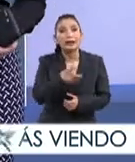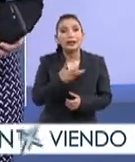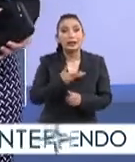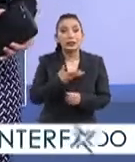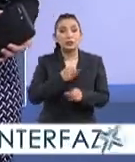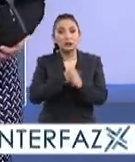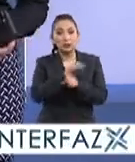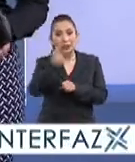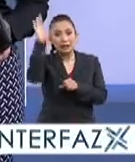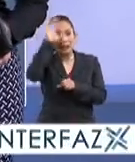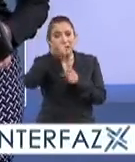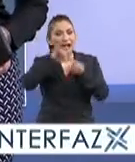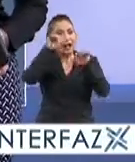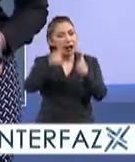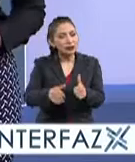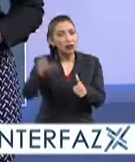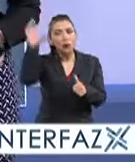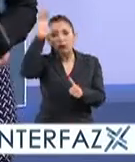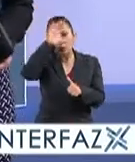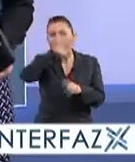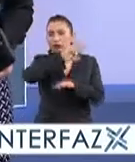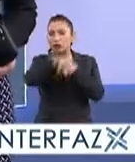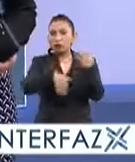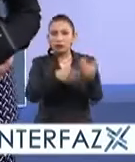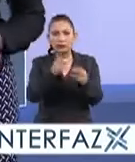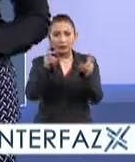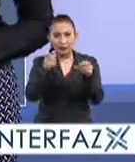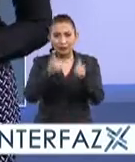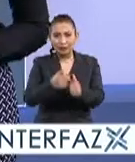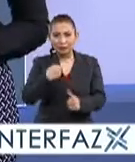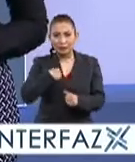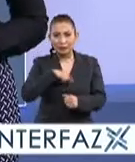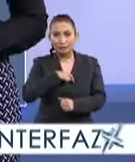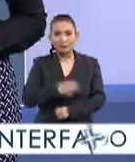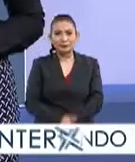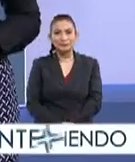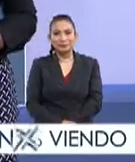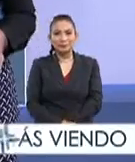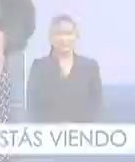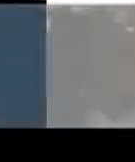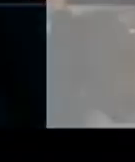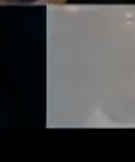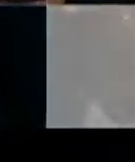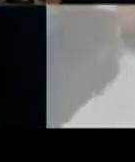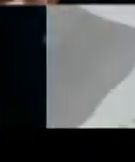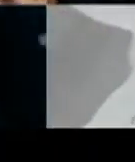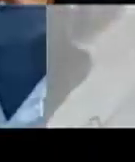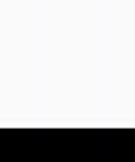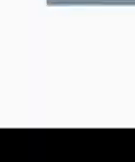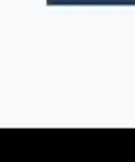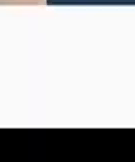tenemos información de ciencia, de arte, de cultura y mucho más. Quédense conmigo.